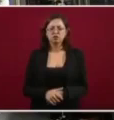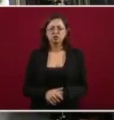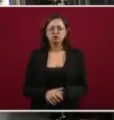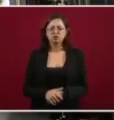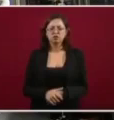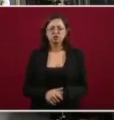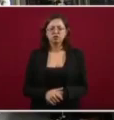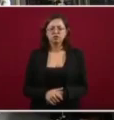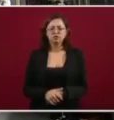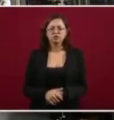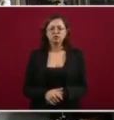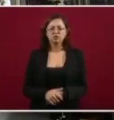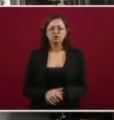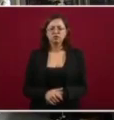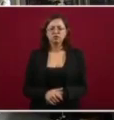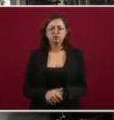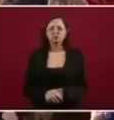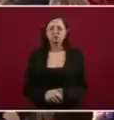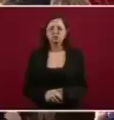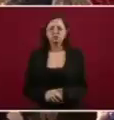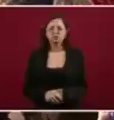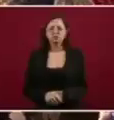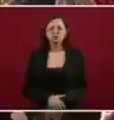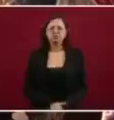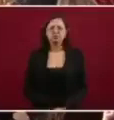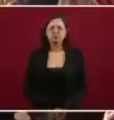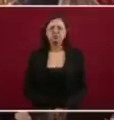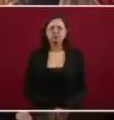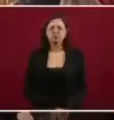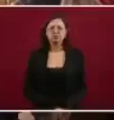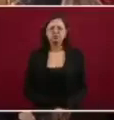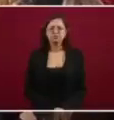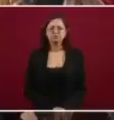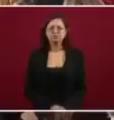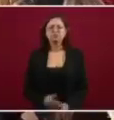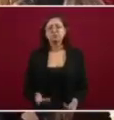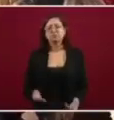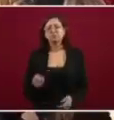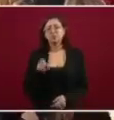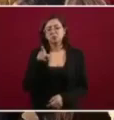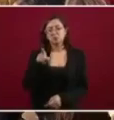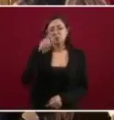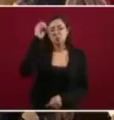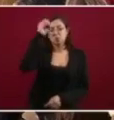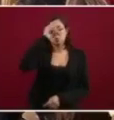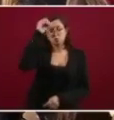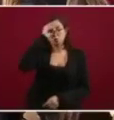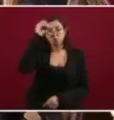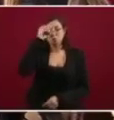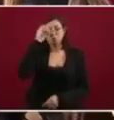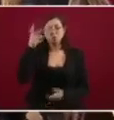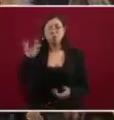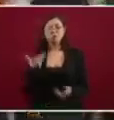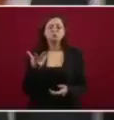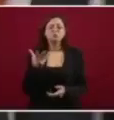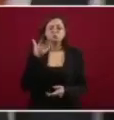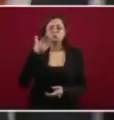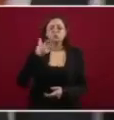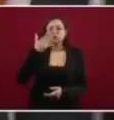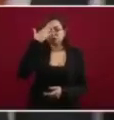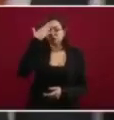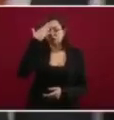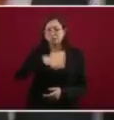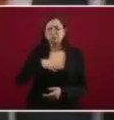una opinión del señor Durazo, sobre todo en esta región sabemos que actúan los Salazar, que son parte del cártel